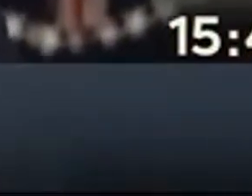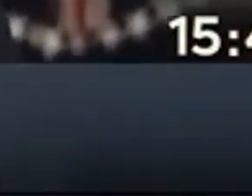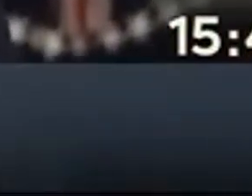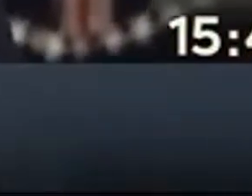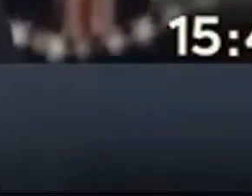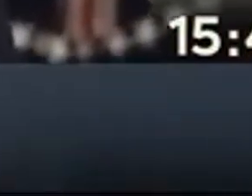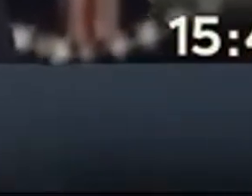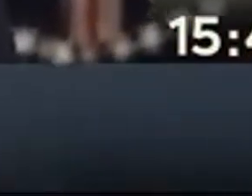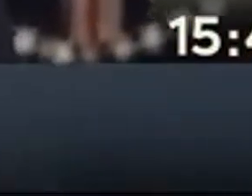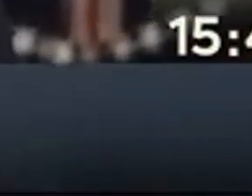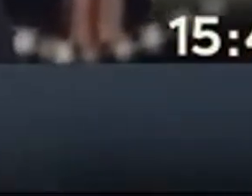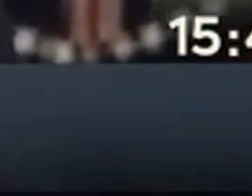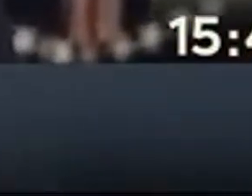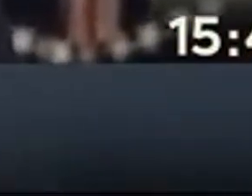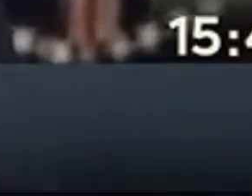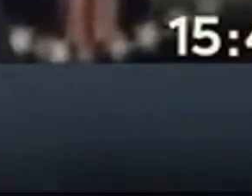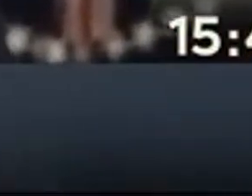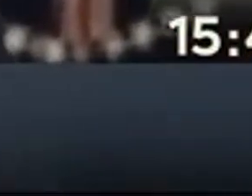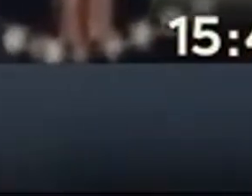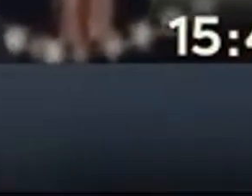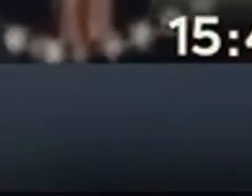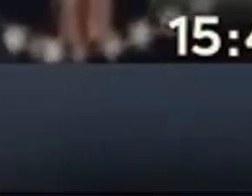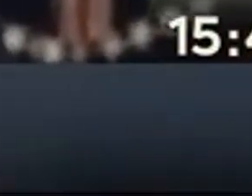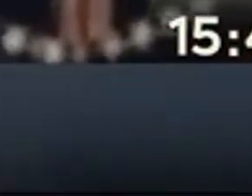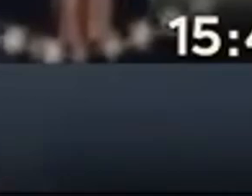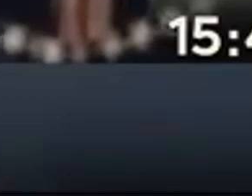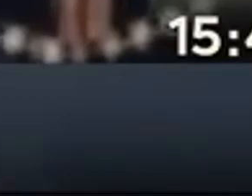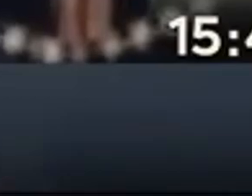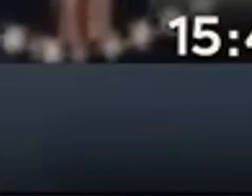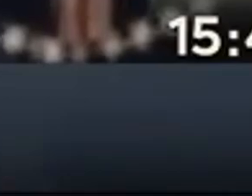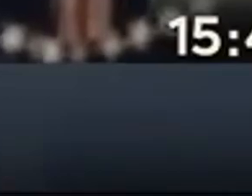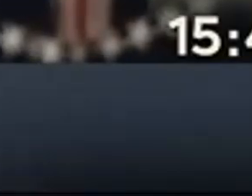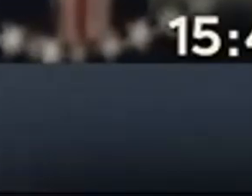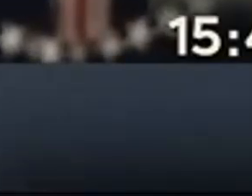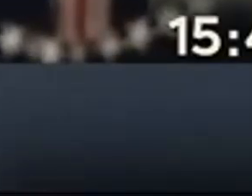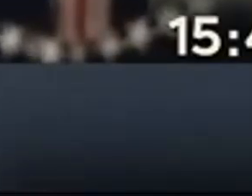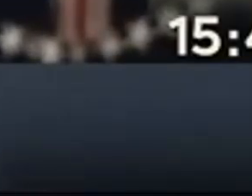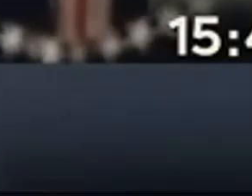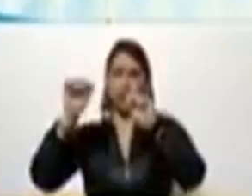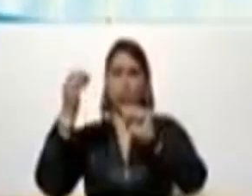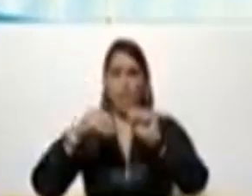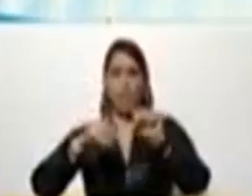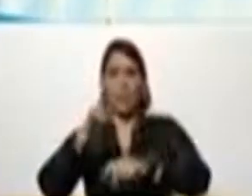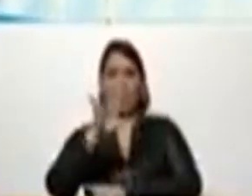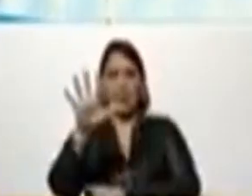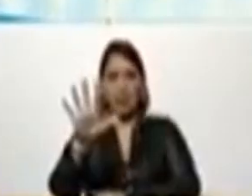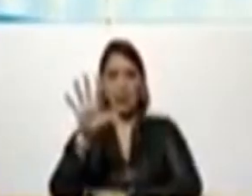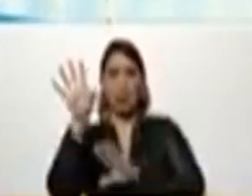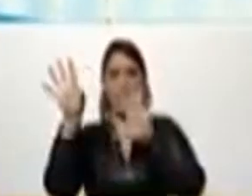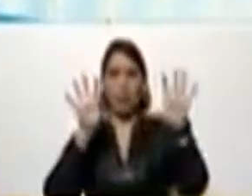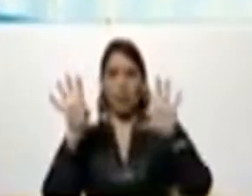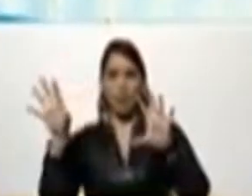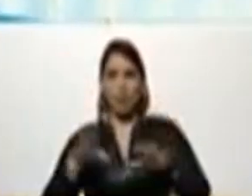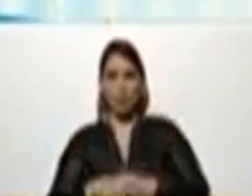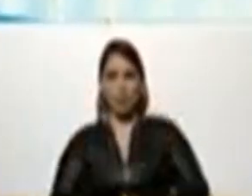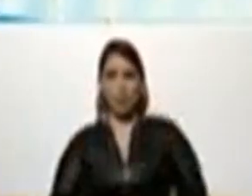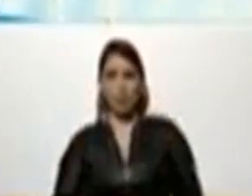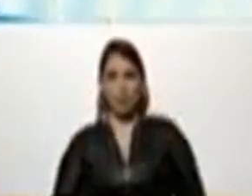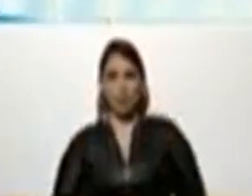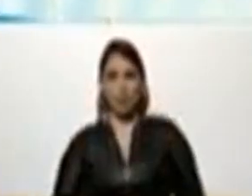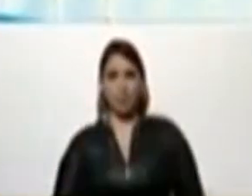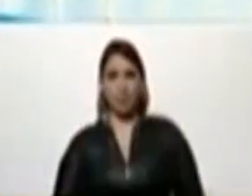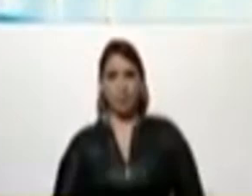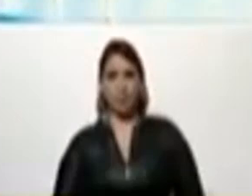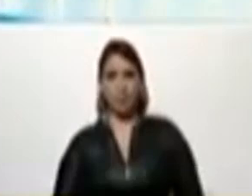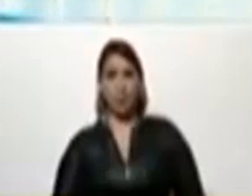el apoyo a la Asamblea Nacional del 2015, la última institución elegida democráticamente en Venezuela. Seguimos haciendo un llamado a